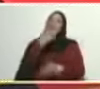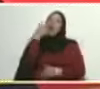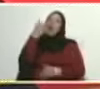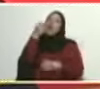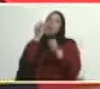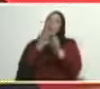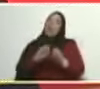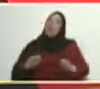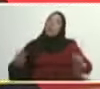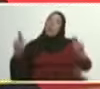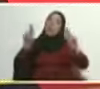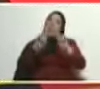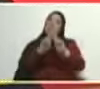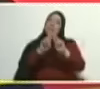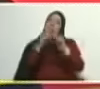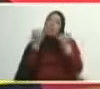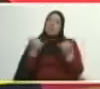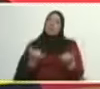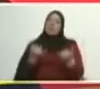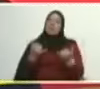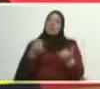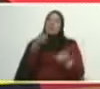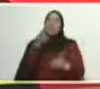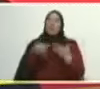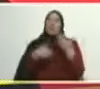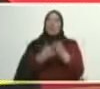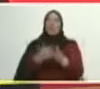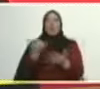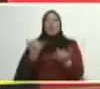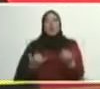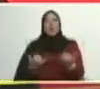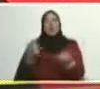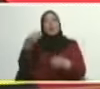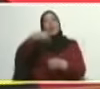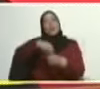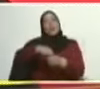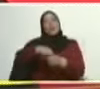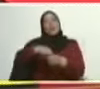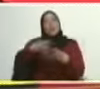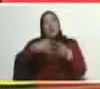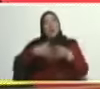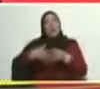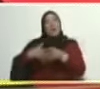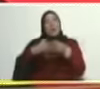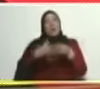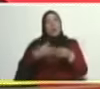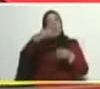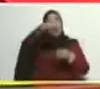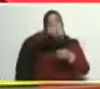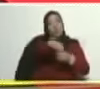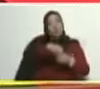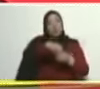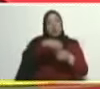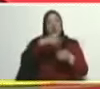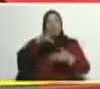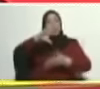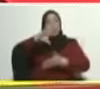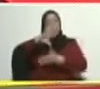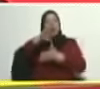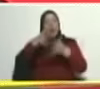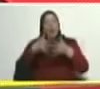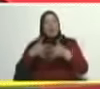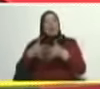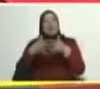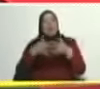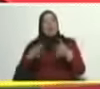Unidas. 2. El cese de las políticas injerencistas e intervencionistas de Estados Unidos